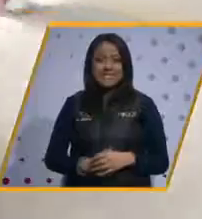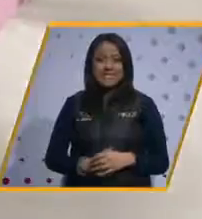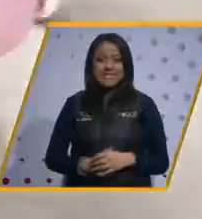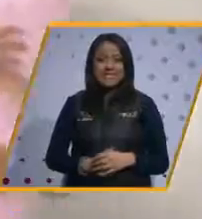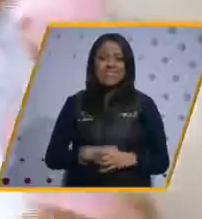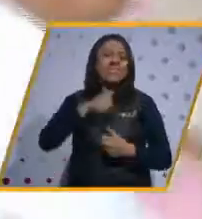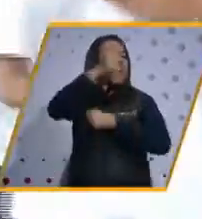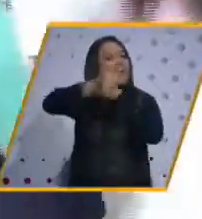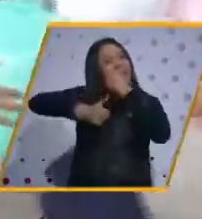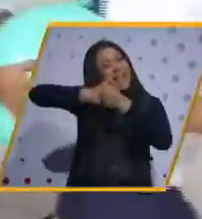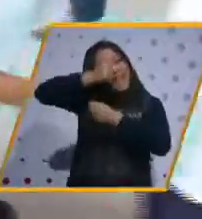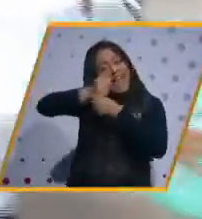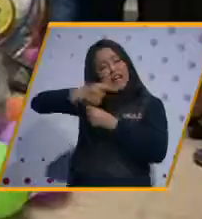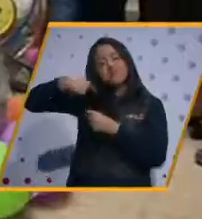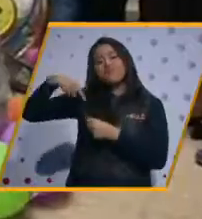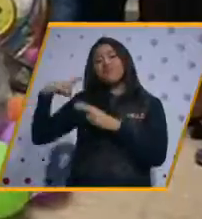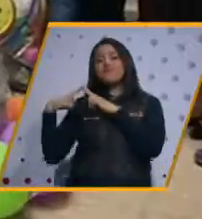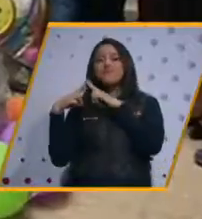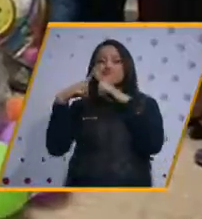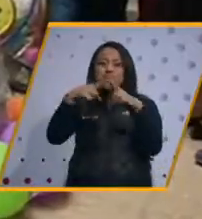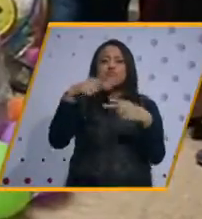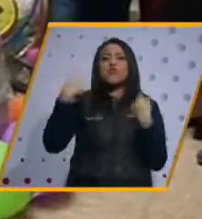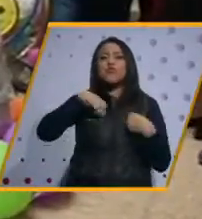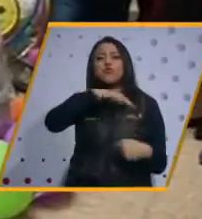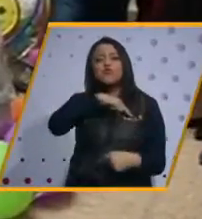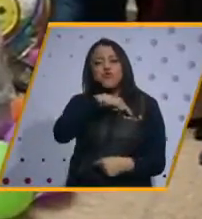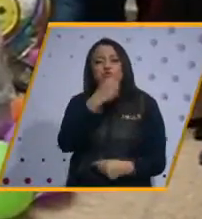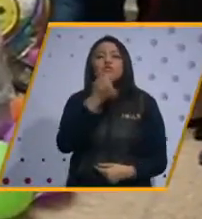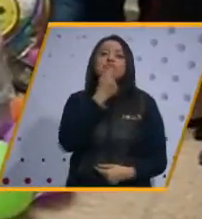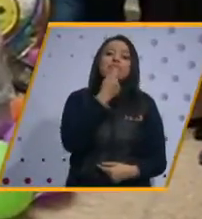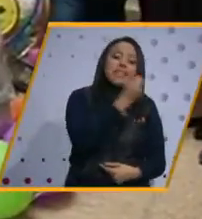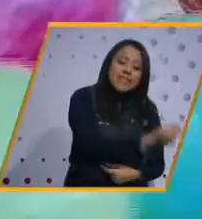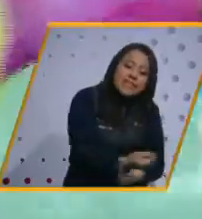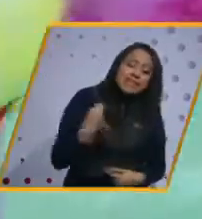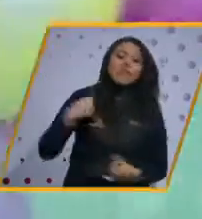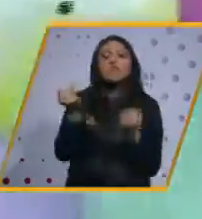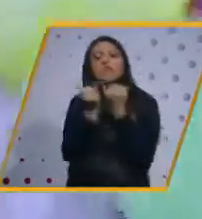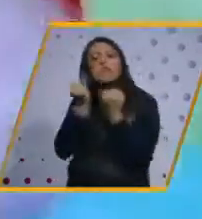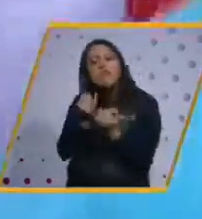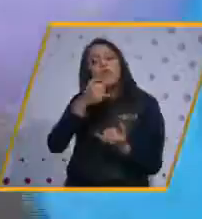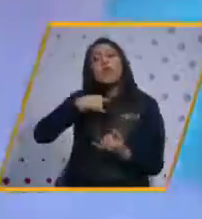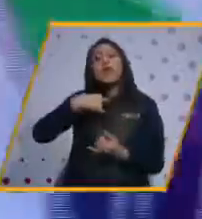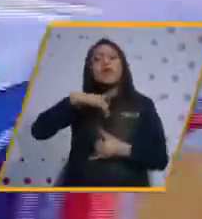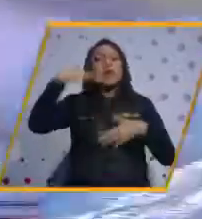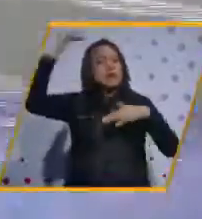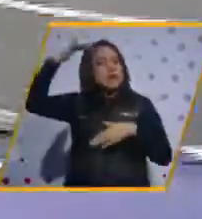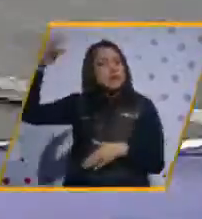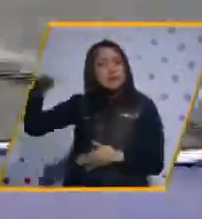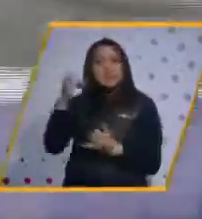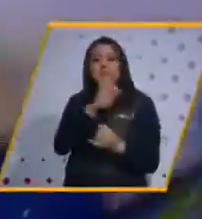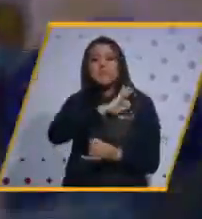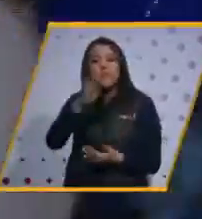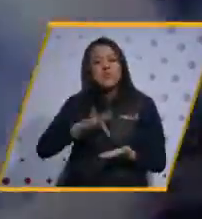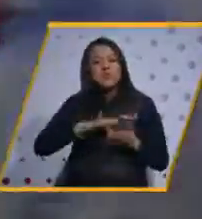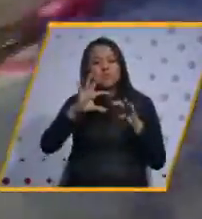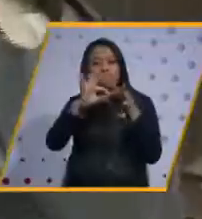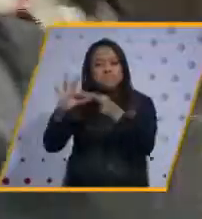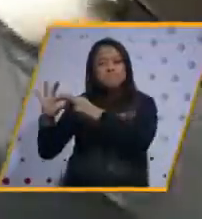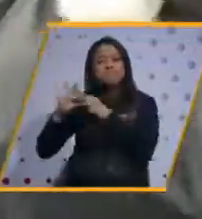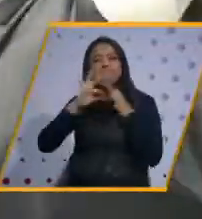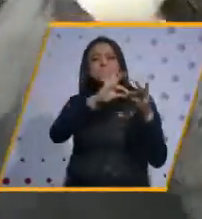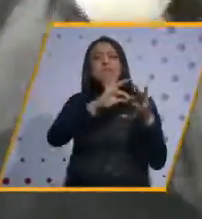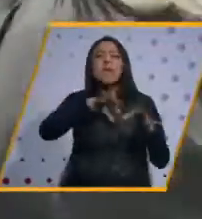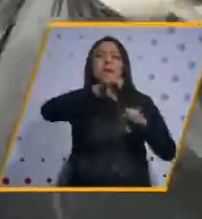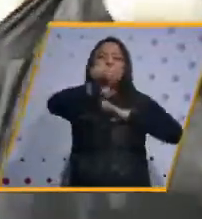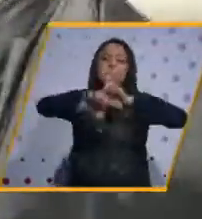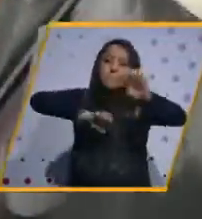Como cada año, el juguetón ha unido a chicos y grandes para invitarlos a donar un juguete que hará feliz la vida de un pequeño. En el estado de Veracruz se han sumado